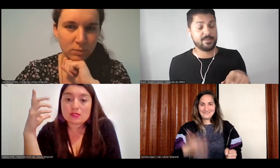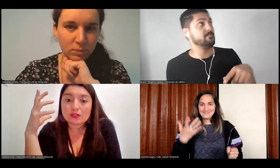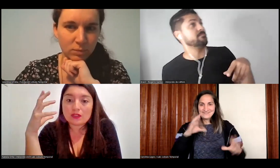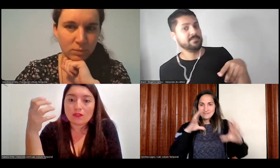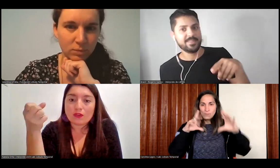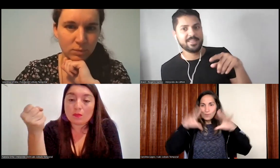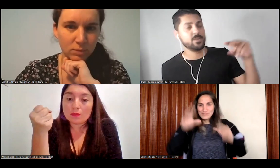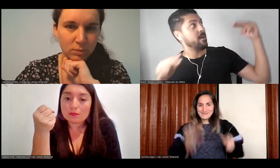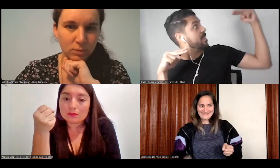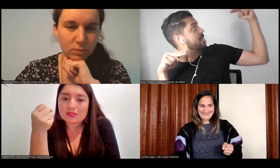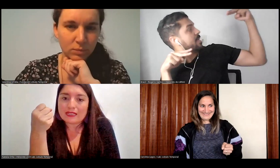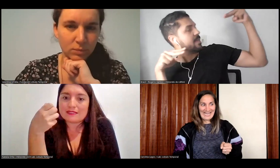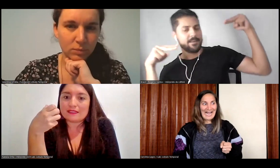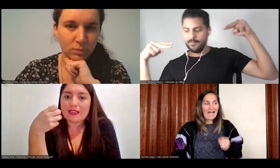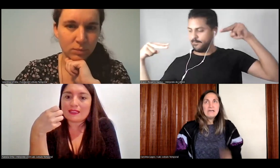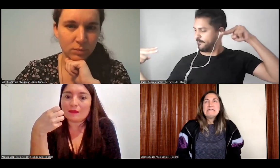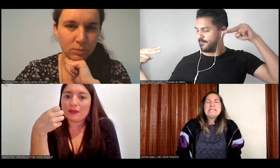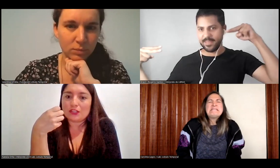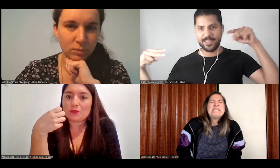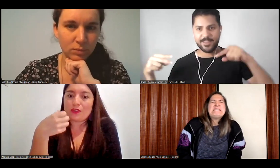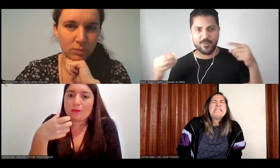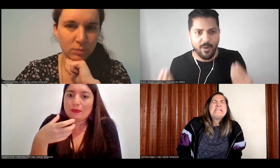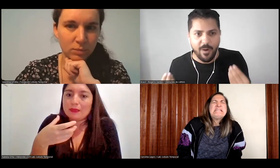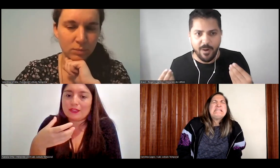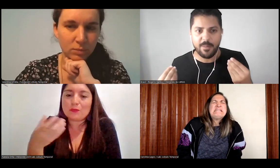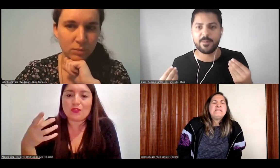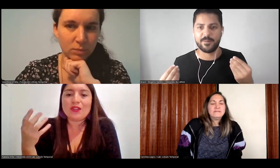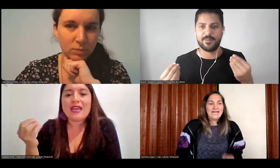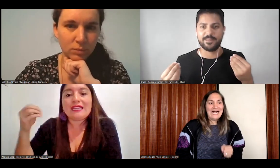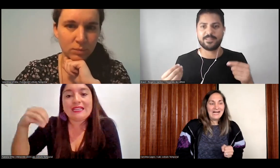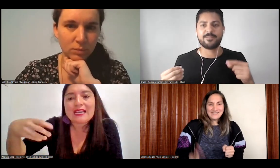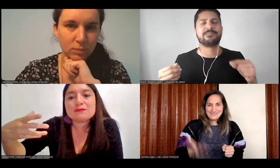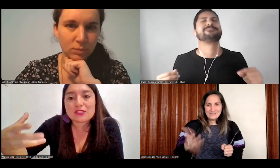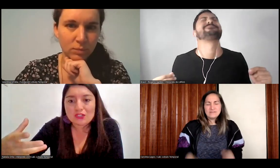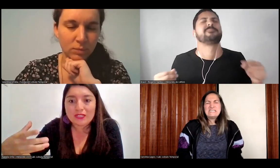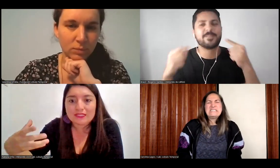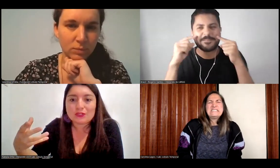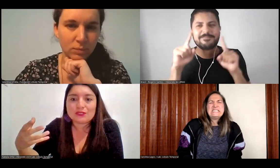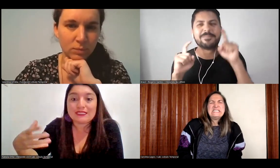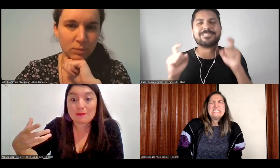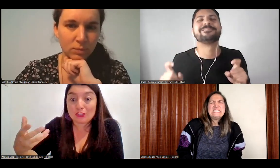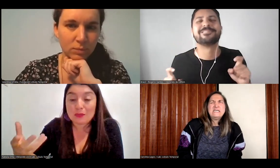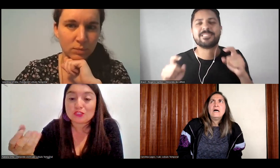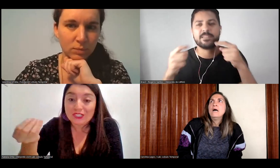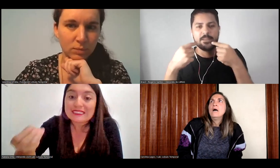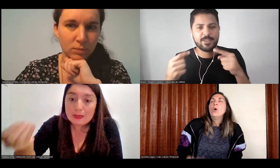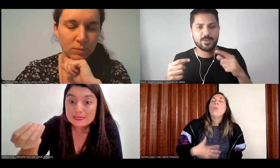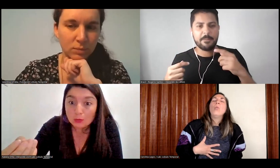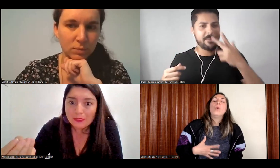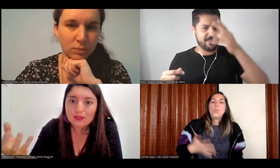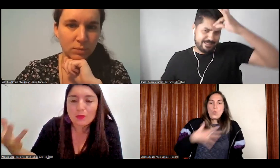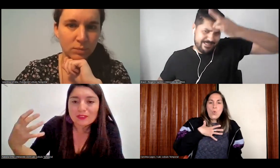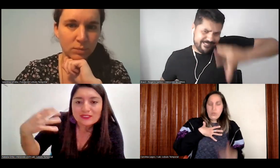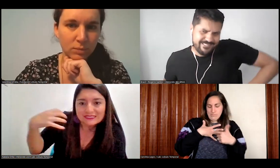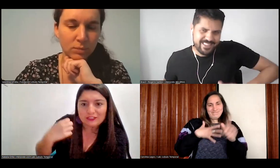incorporar expresiones o de cómo, no sé, si está ahí el plátano y yo me voy a comer el plátano, puedo agregarle expresiones o sentimientos y emociones al